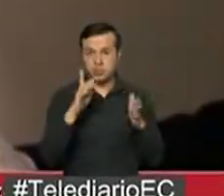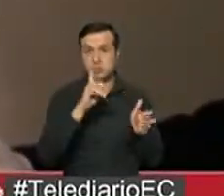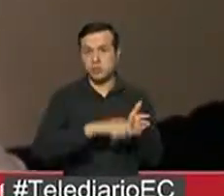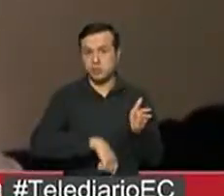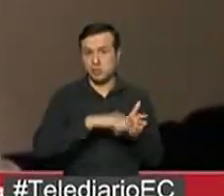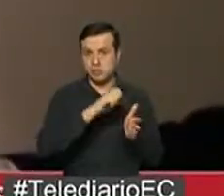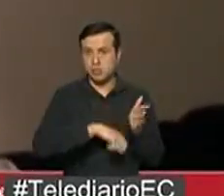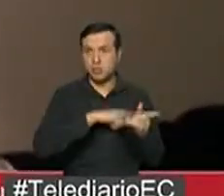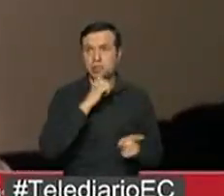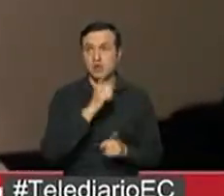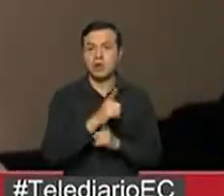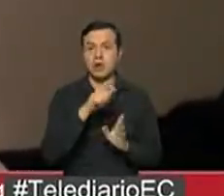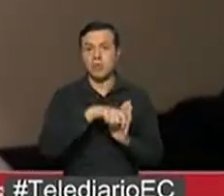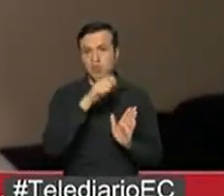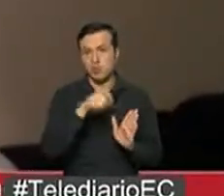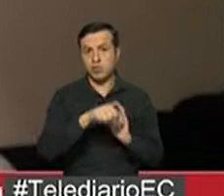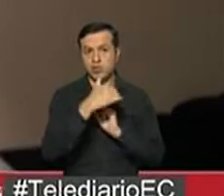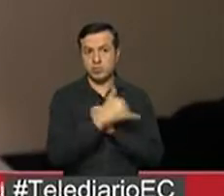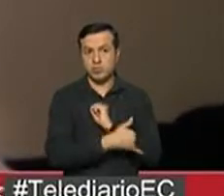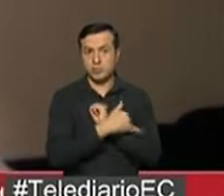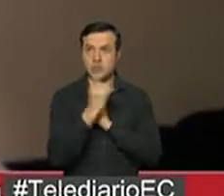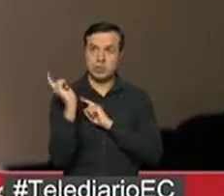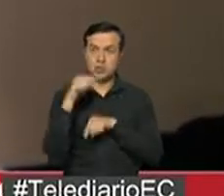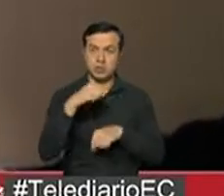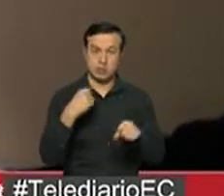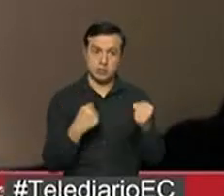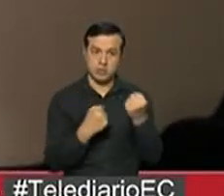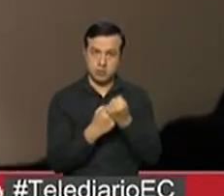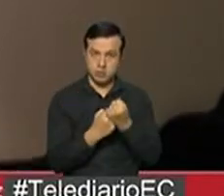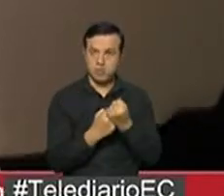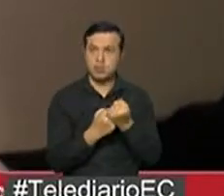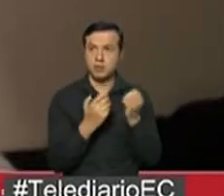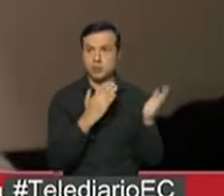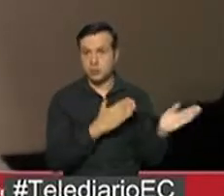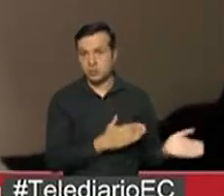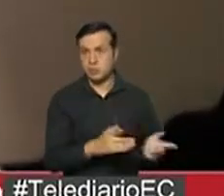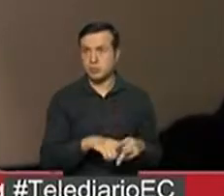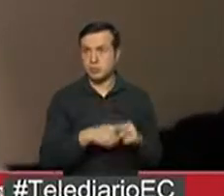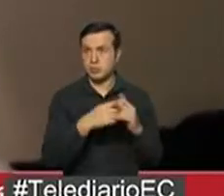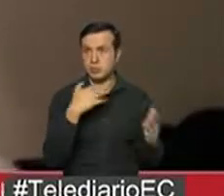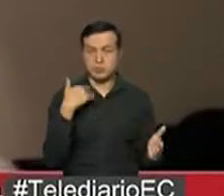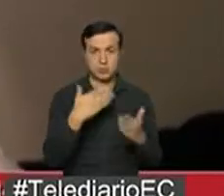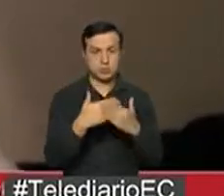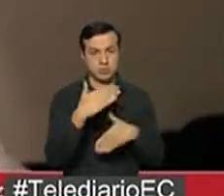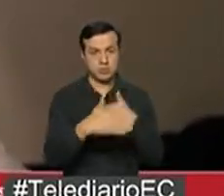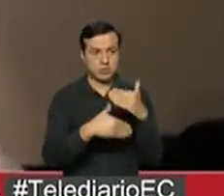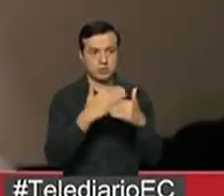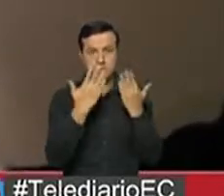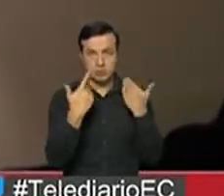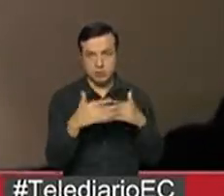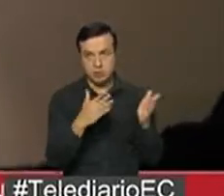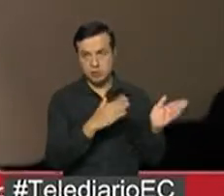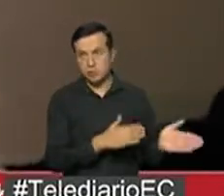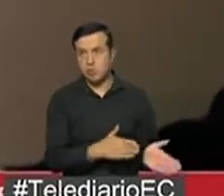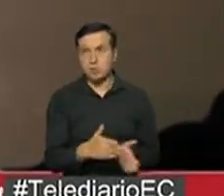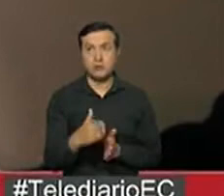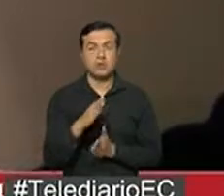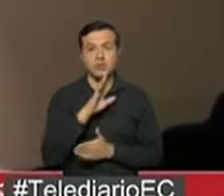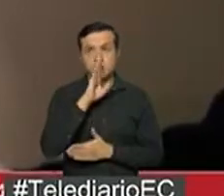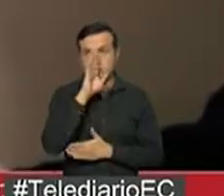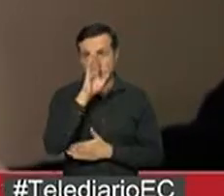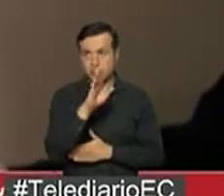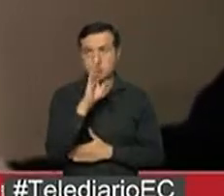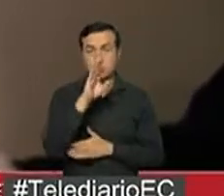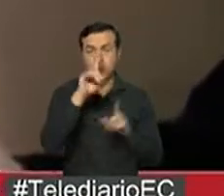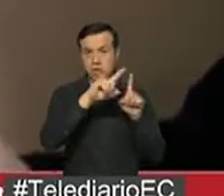efectivamente a abogados externos que vienen a ser un soporte para la procuraduría que ha estado desde el principio en todo el proceso o sea esto no ha habido un descuido de parte